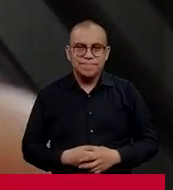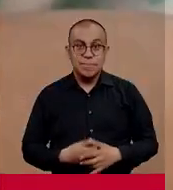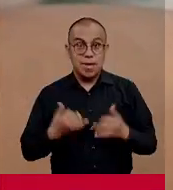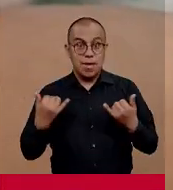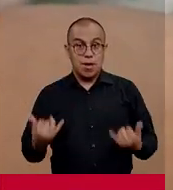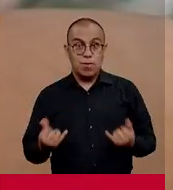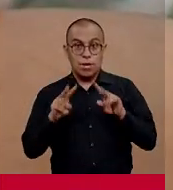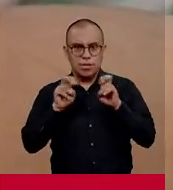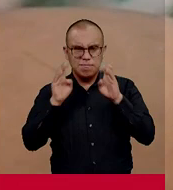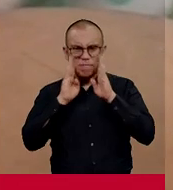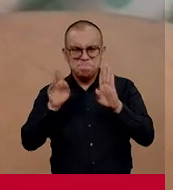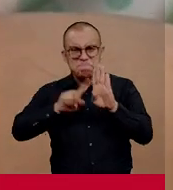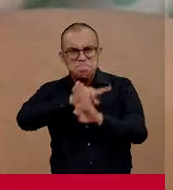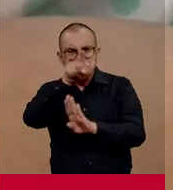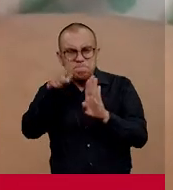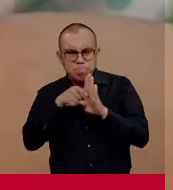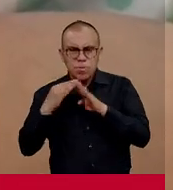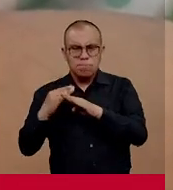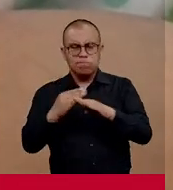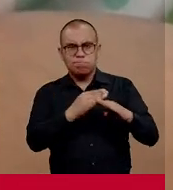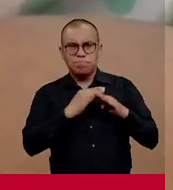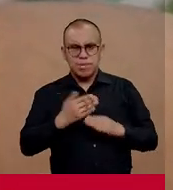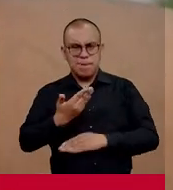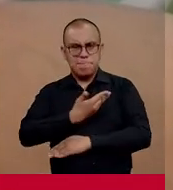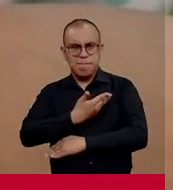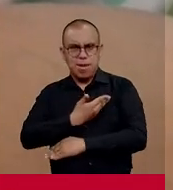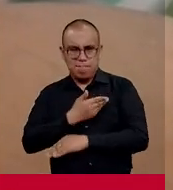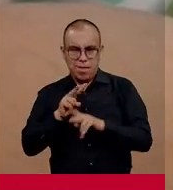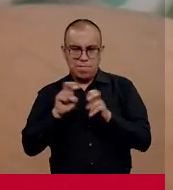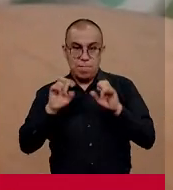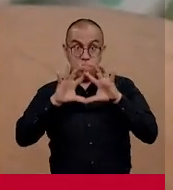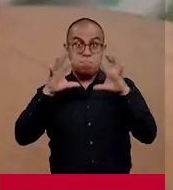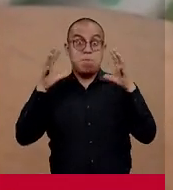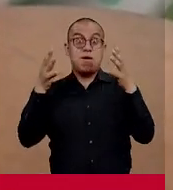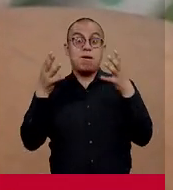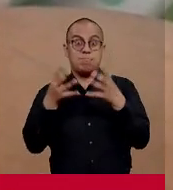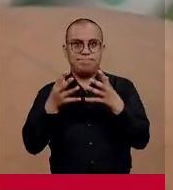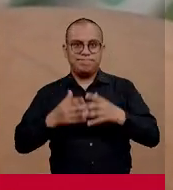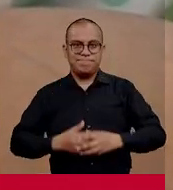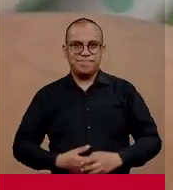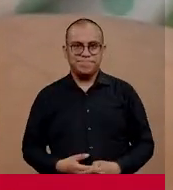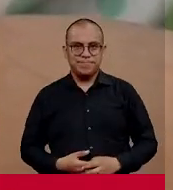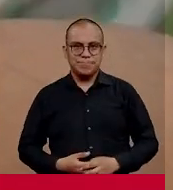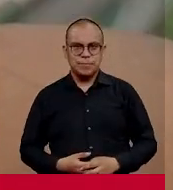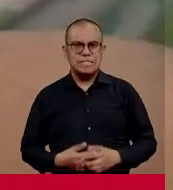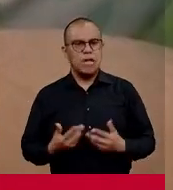ha asesorado en el manejo de la pandemia a miles de mujeres en el mundo que han